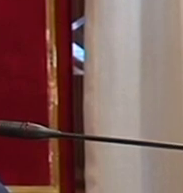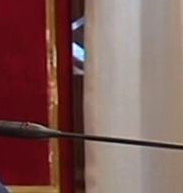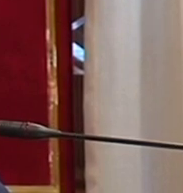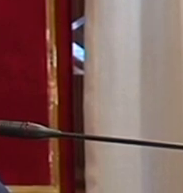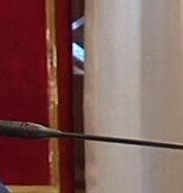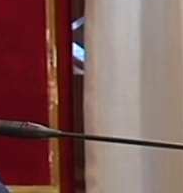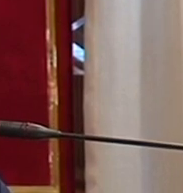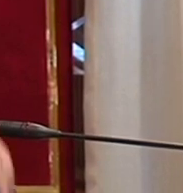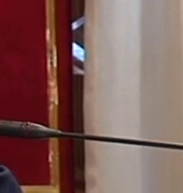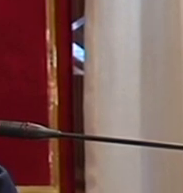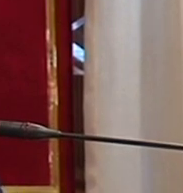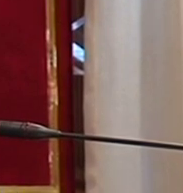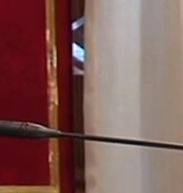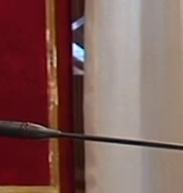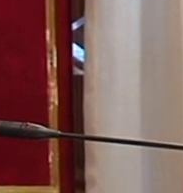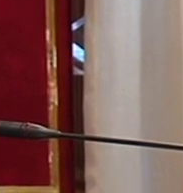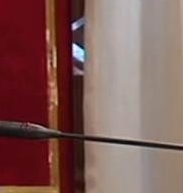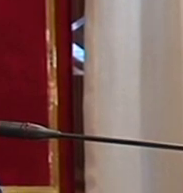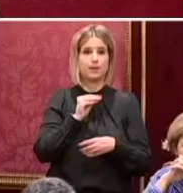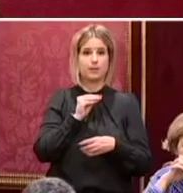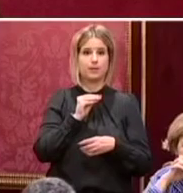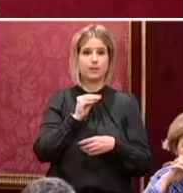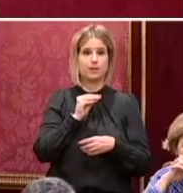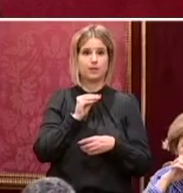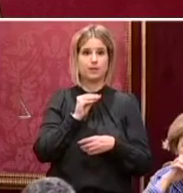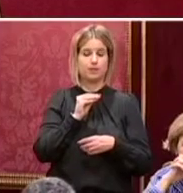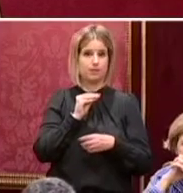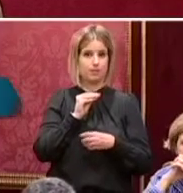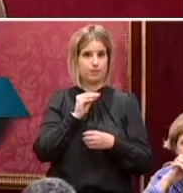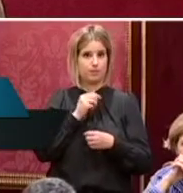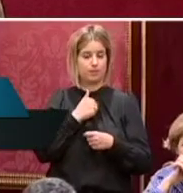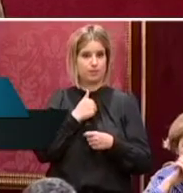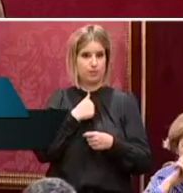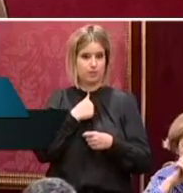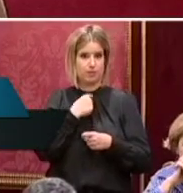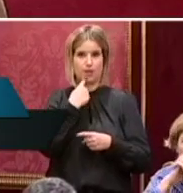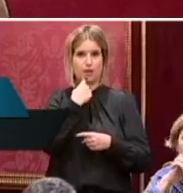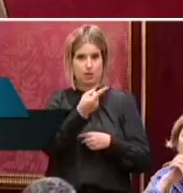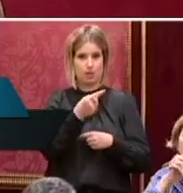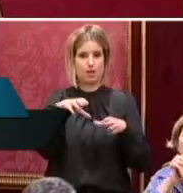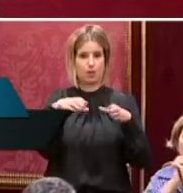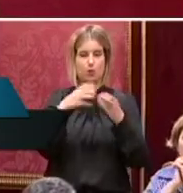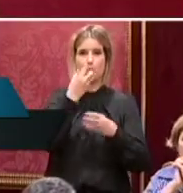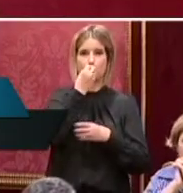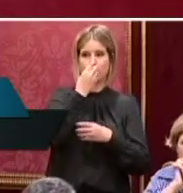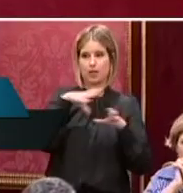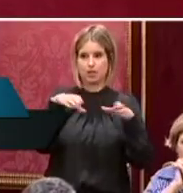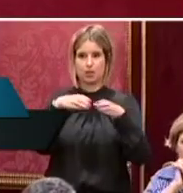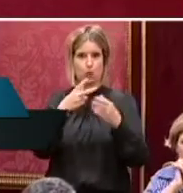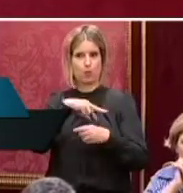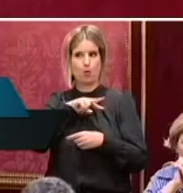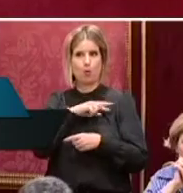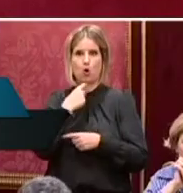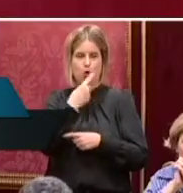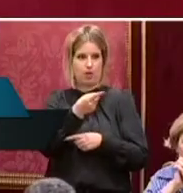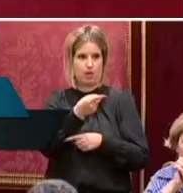adapta a la realidad actual. Comparte lo que decimos tanto el Grupo Socialista como el Grupo Municipal de